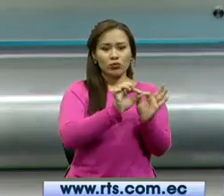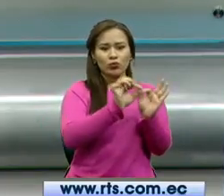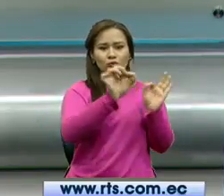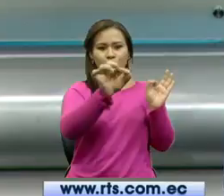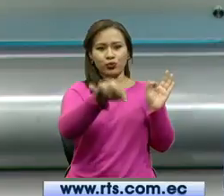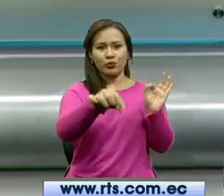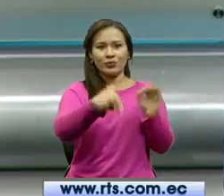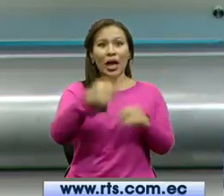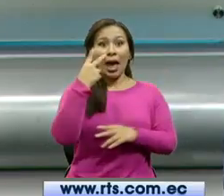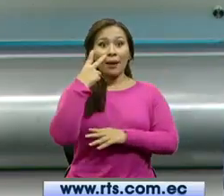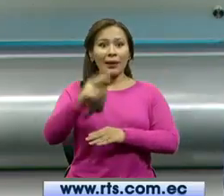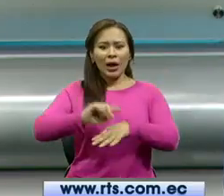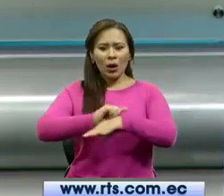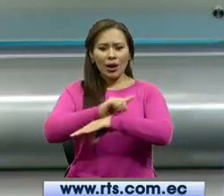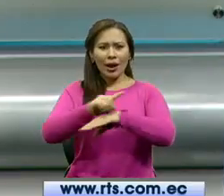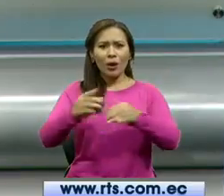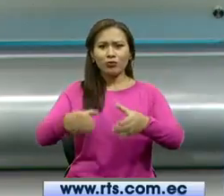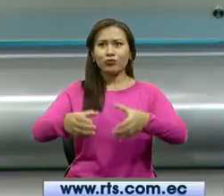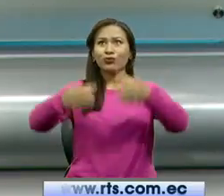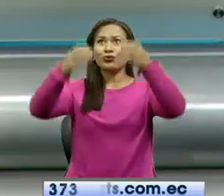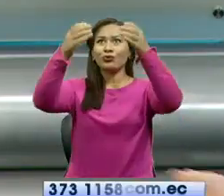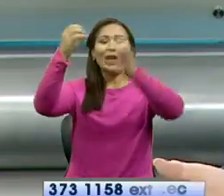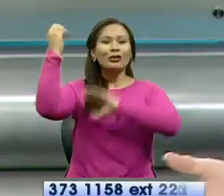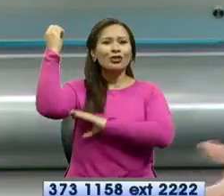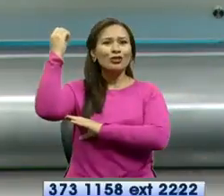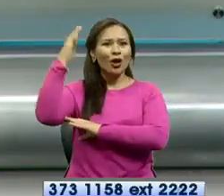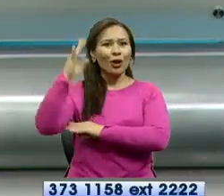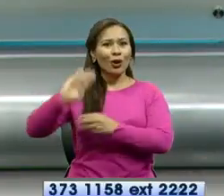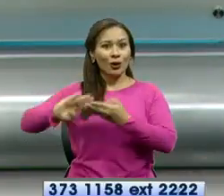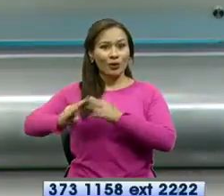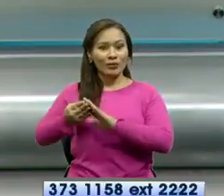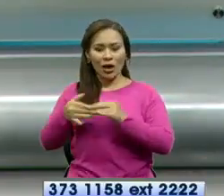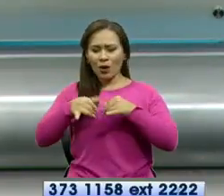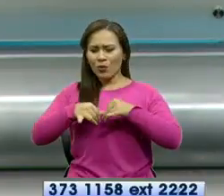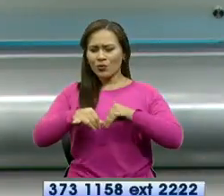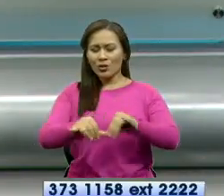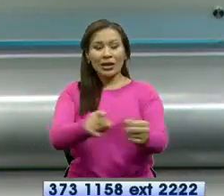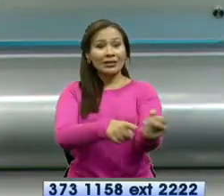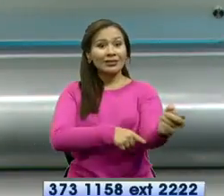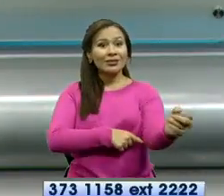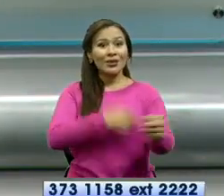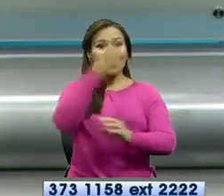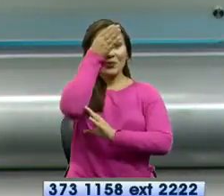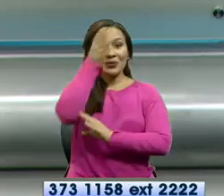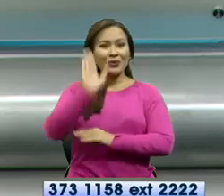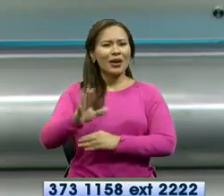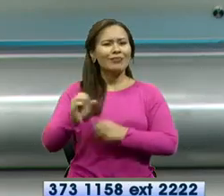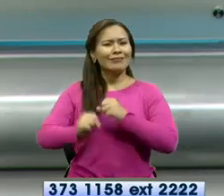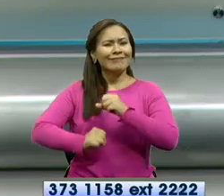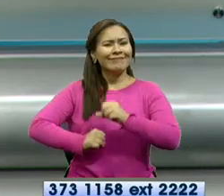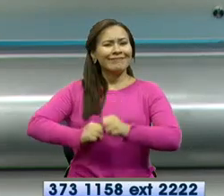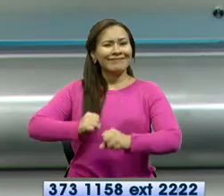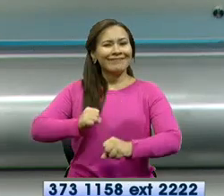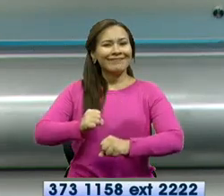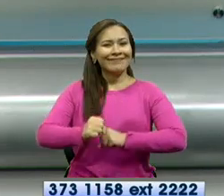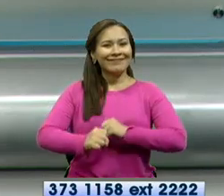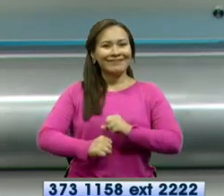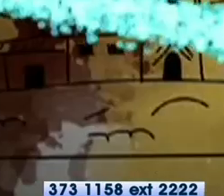el reloj solar Quipsato. En sus comunas, sus habitantes conservan sus tradiciones y costumbres milenarias.